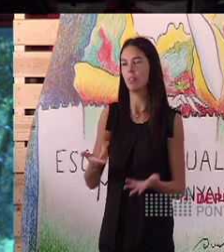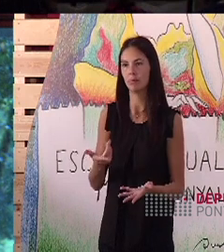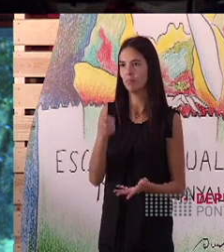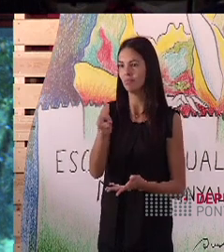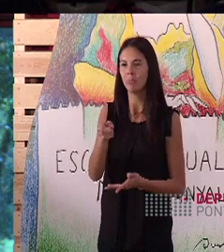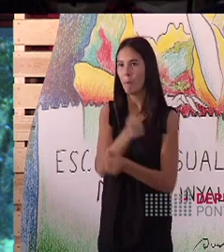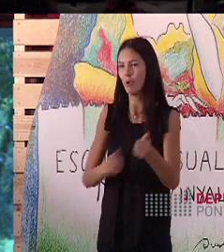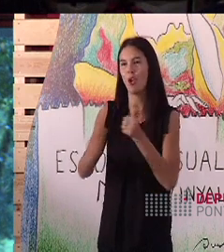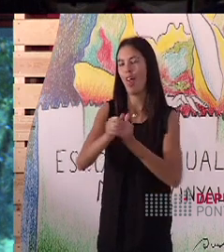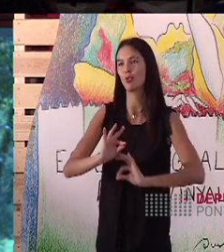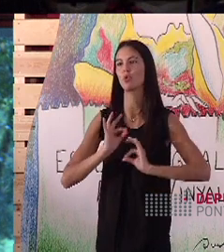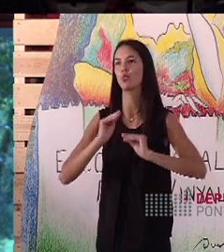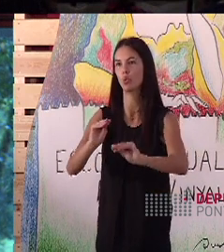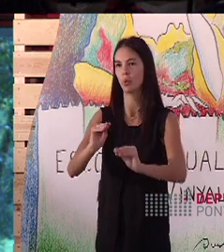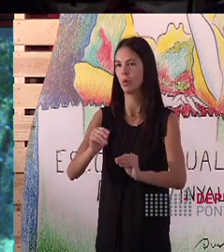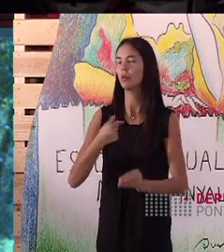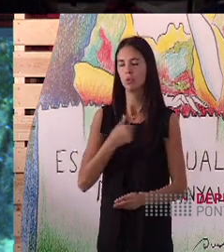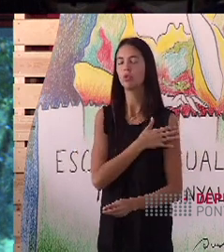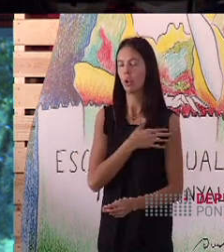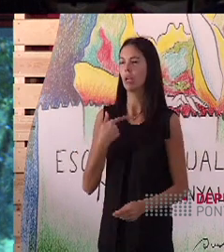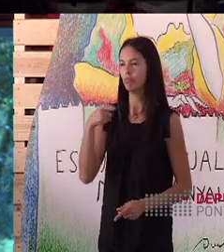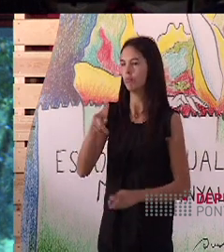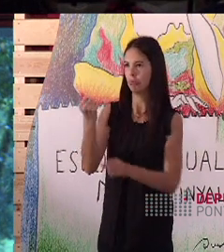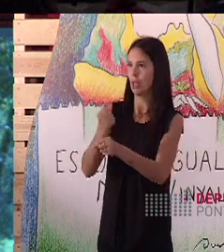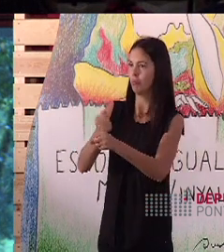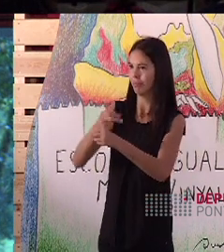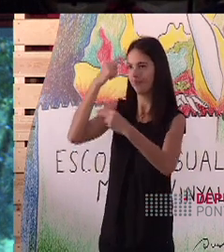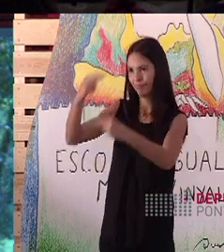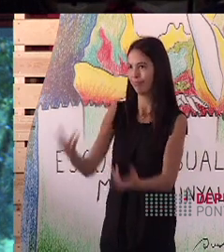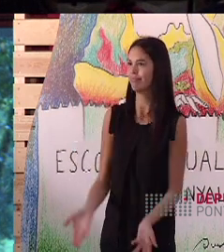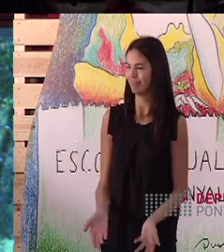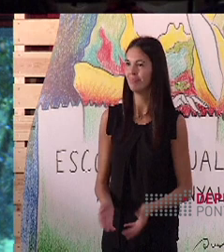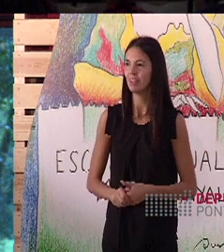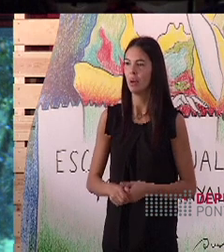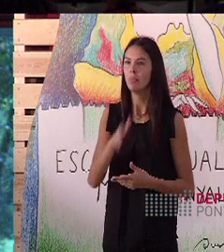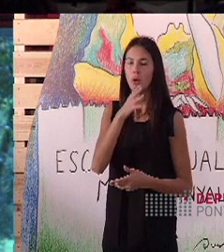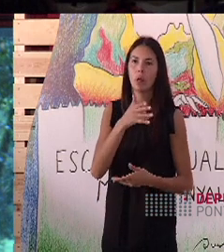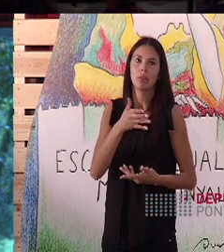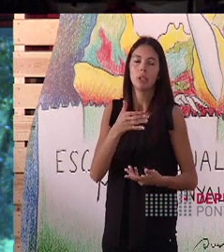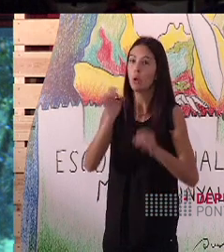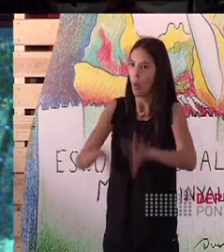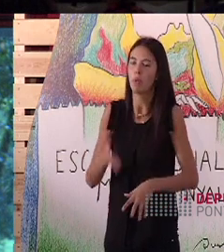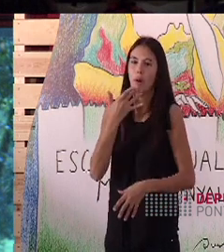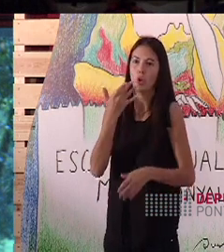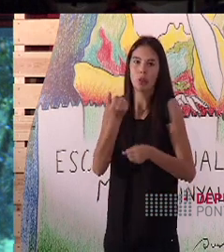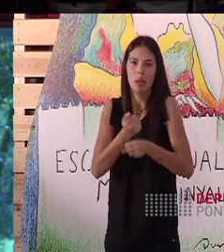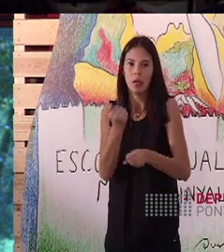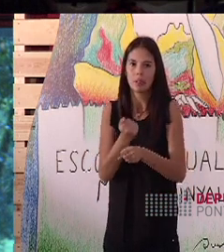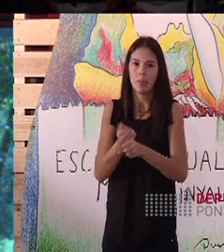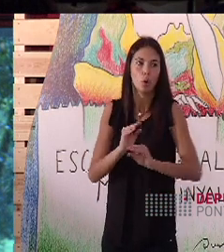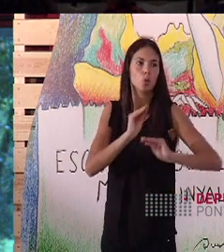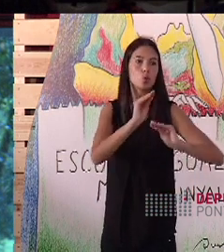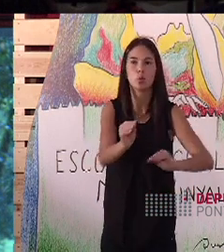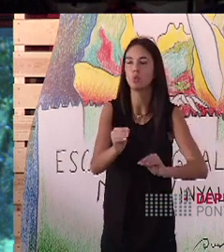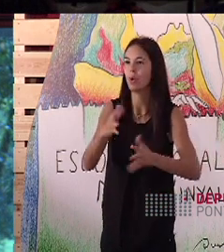prioridade. E a min me gusta recoñecerlle a xente o seu traballo, igual que lle teño que recoñecer o seu traballo